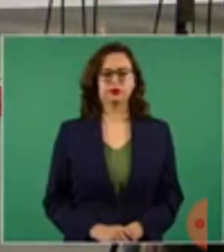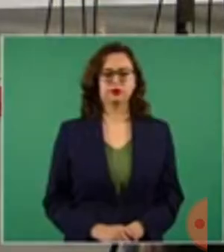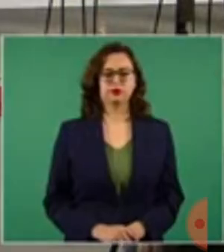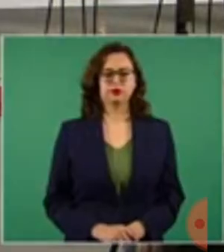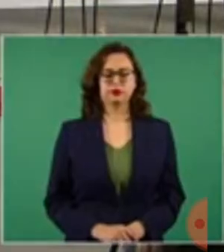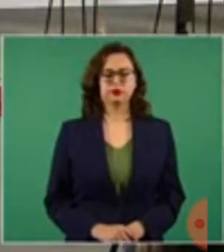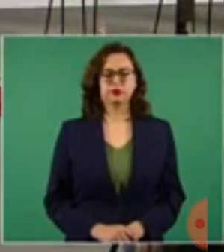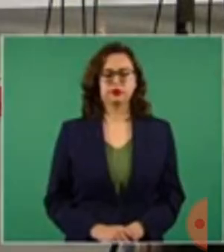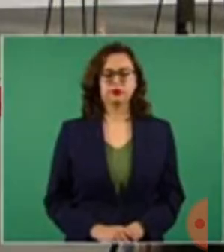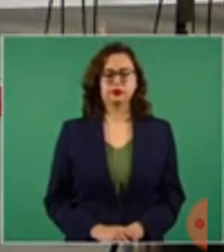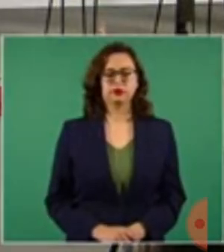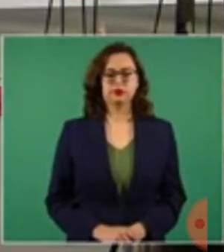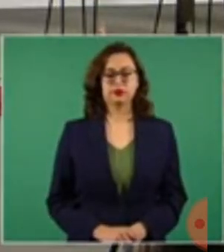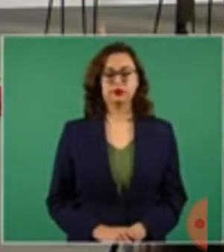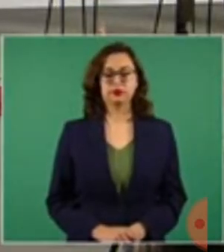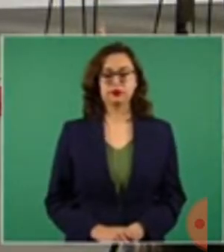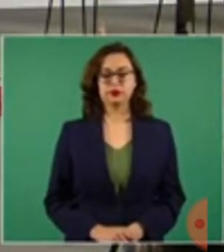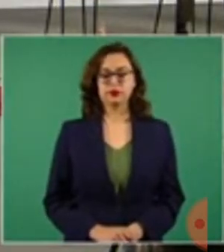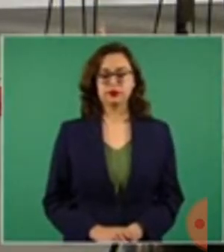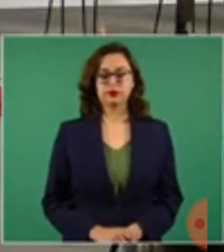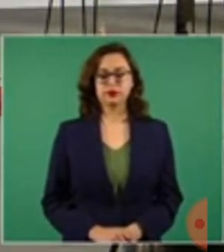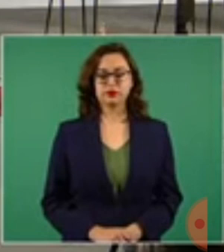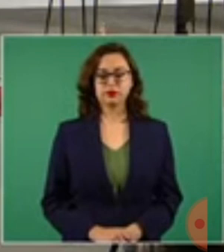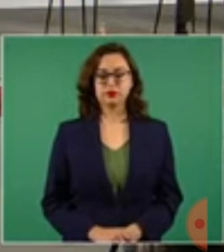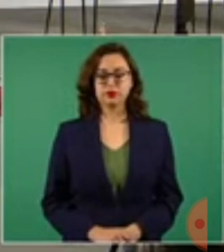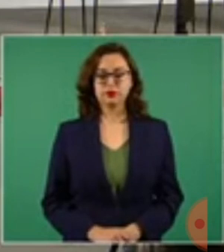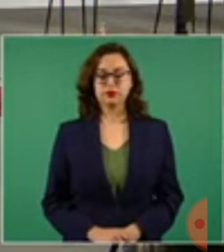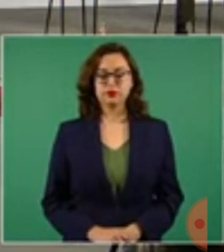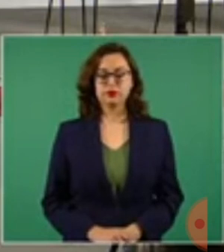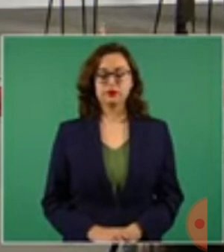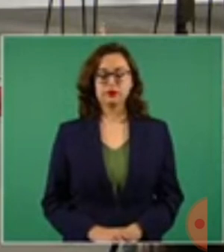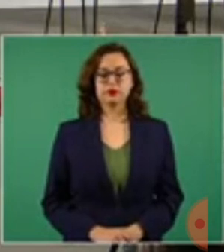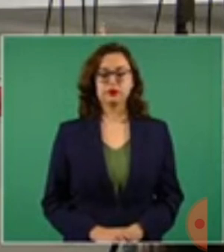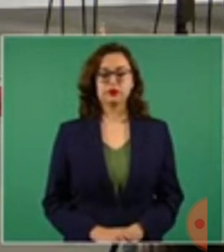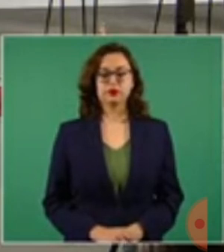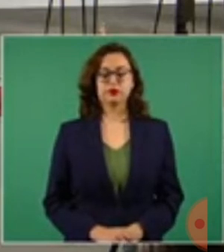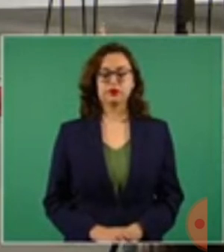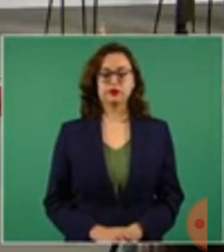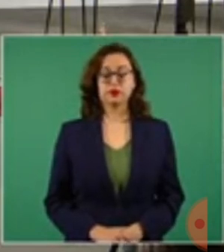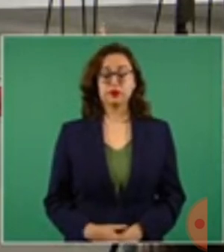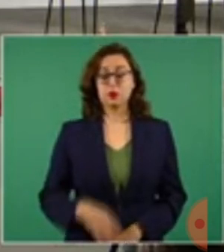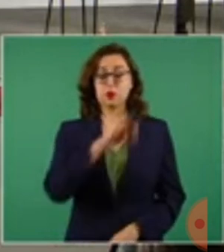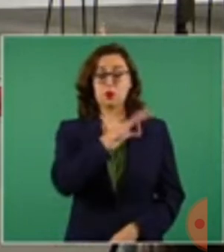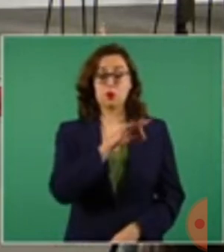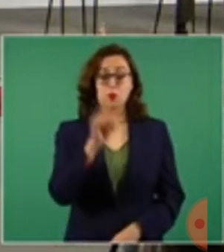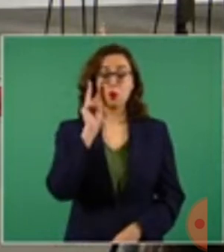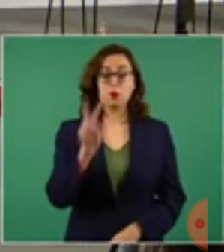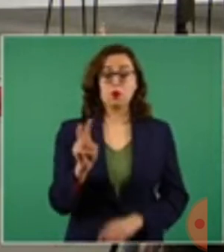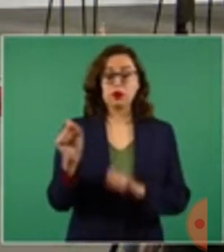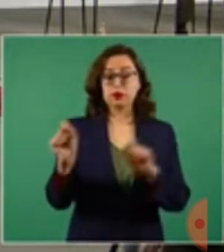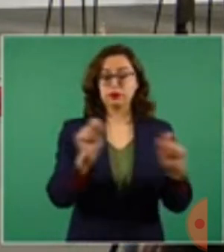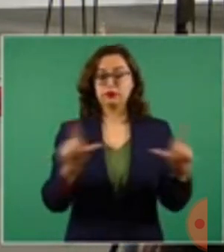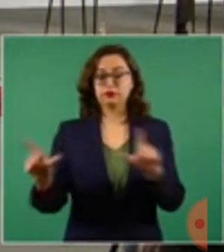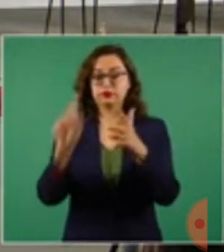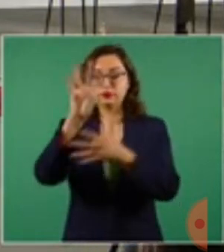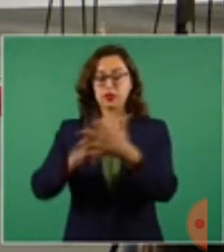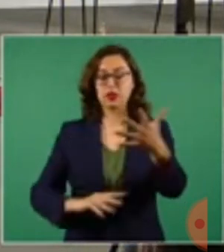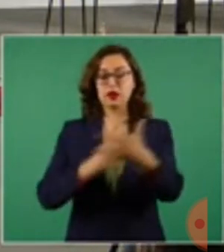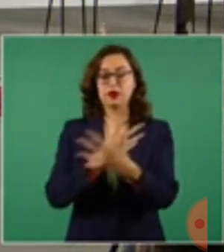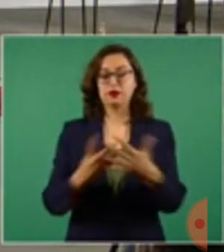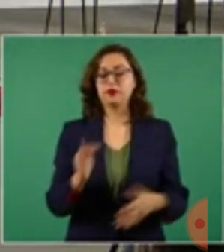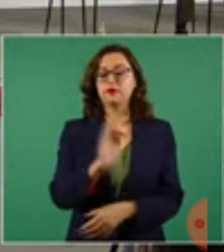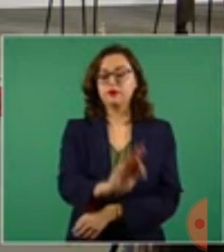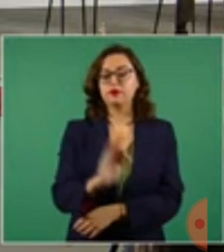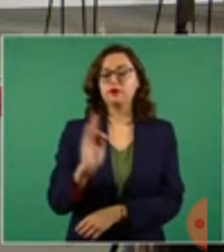en esta semana. En la parte de la derecha, en la tabla de la derecha, se muestra como fecha máxima de entrega